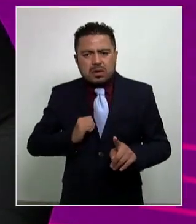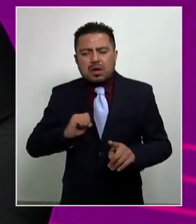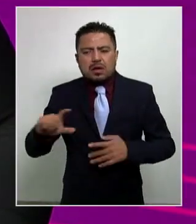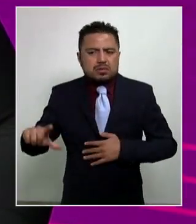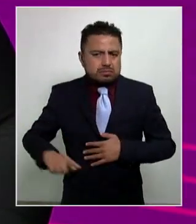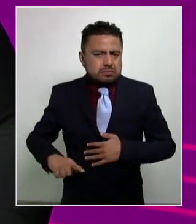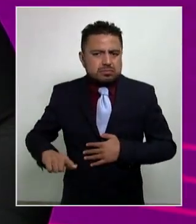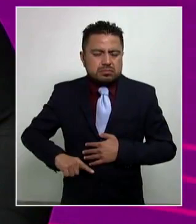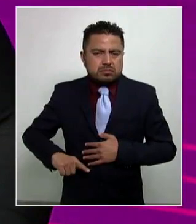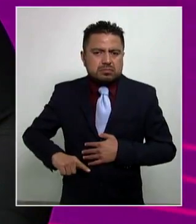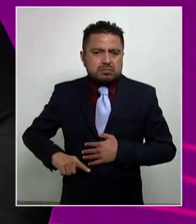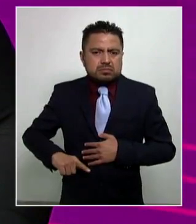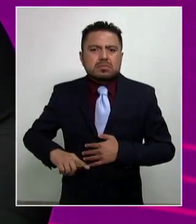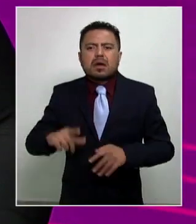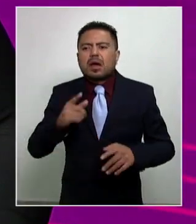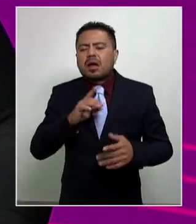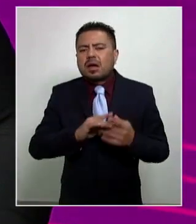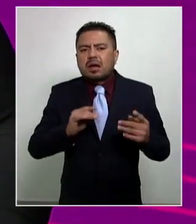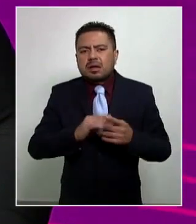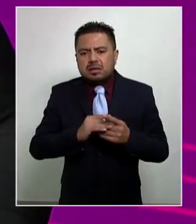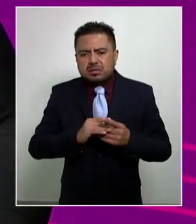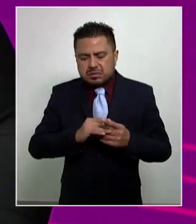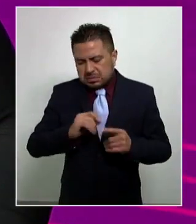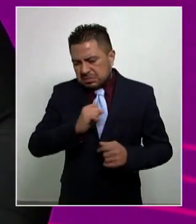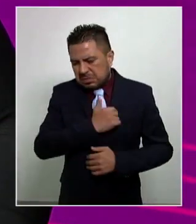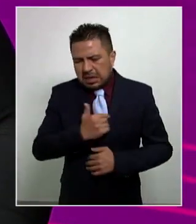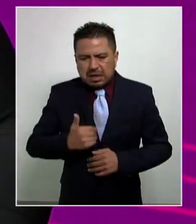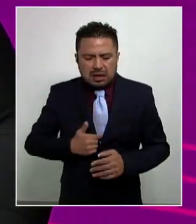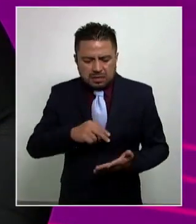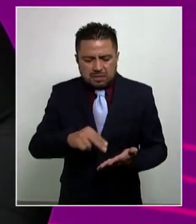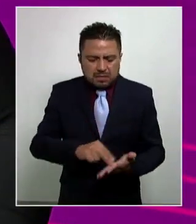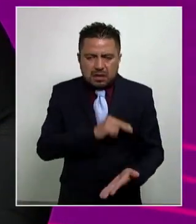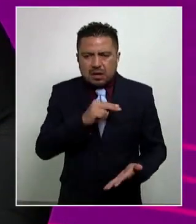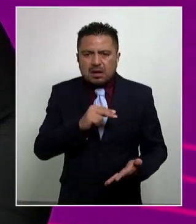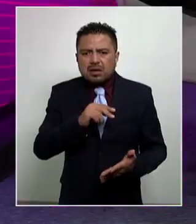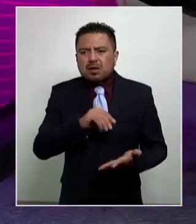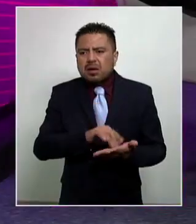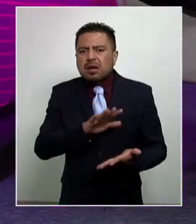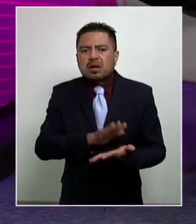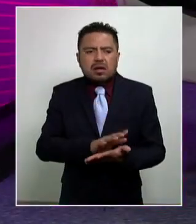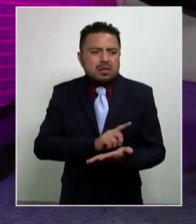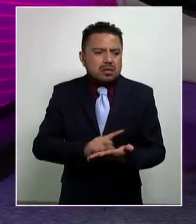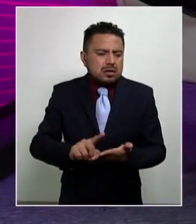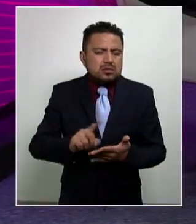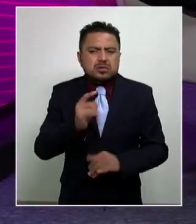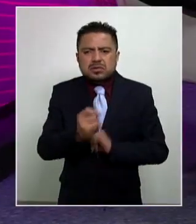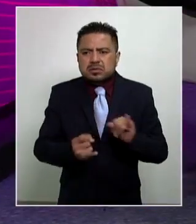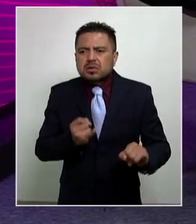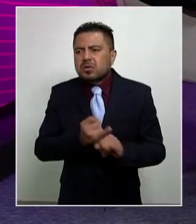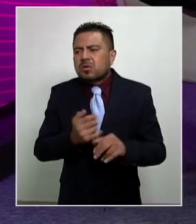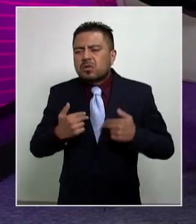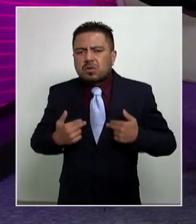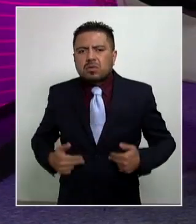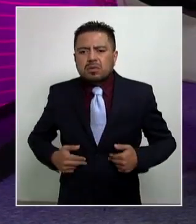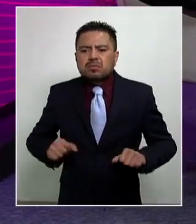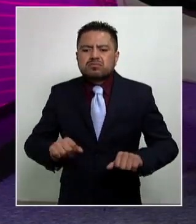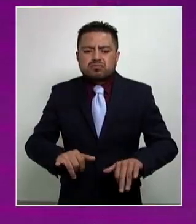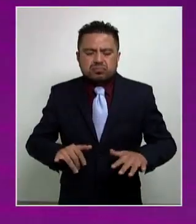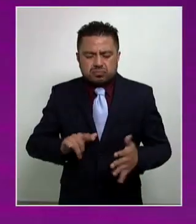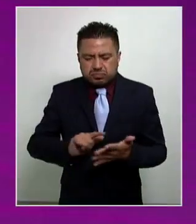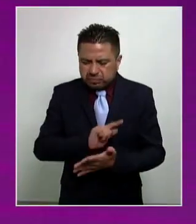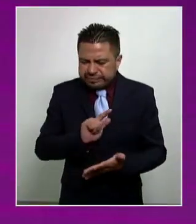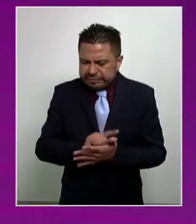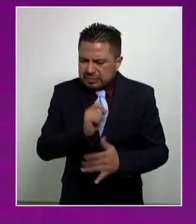¿no? Un Estado, además, el Estado mexicano, que ha firmado instrumentos de derechos humanos internacionales, convenciones,